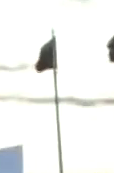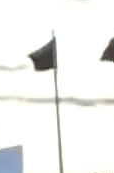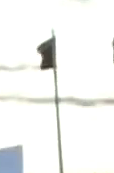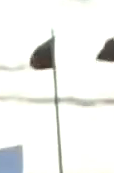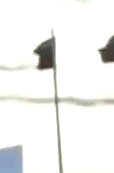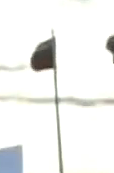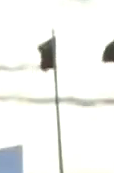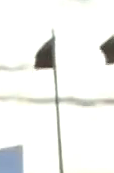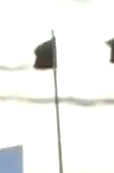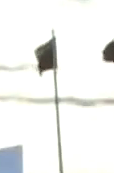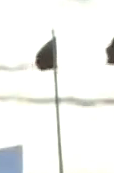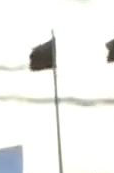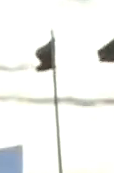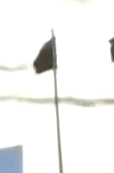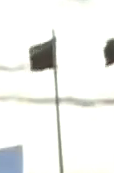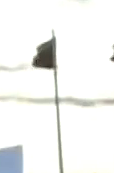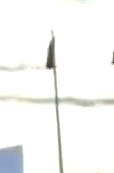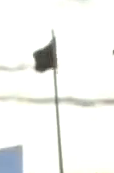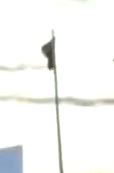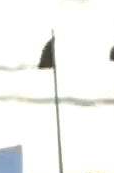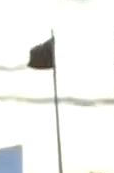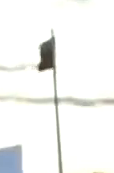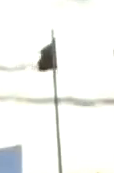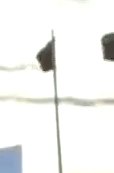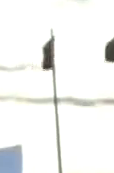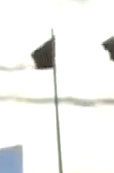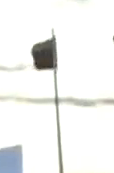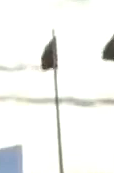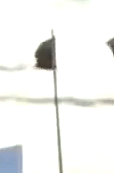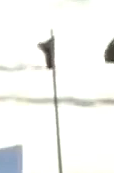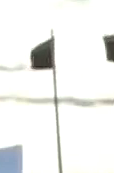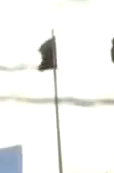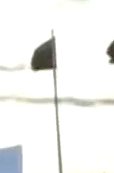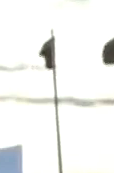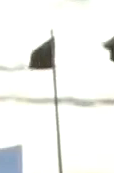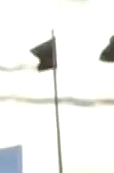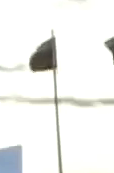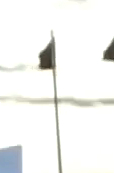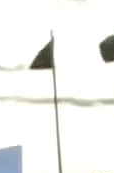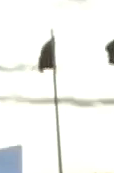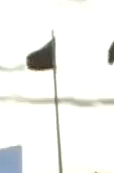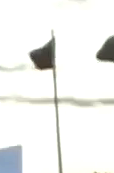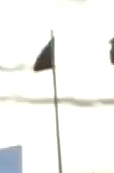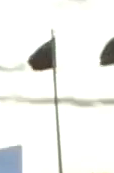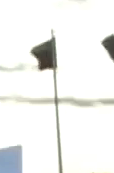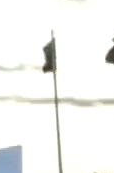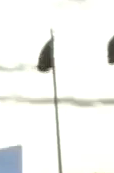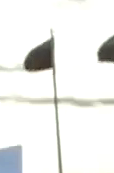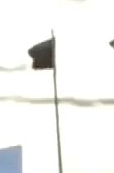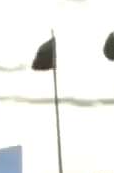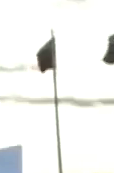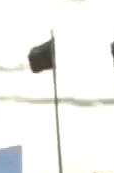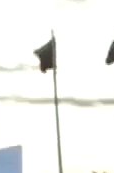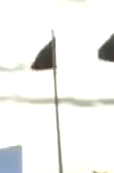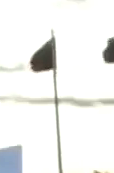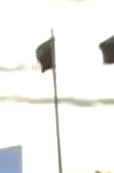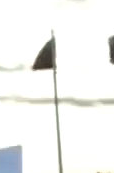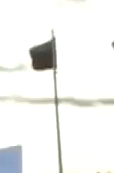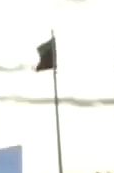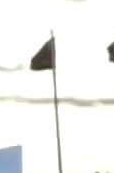tambores y con este escenario histórico desde el Complejo Histórico Cultural y Memorial Sebastián Francisco